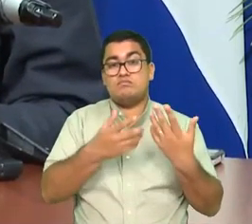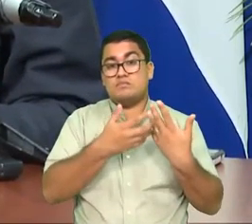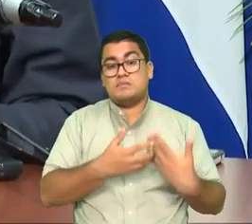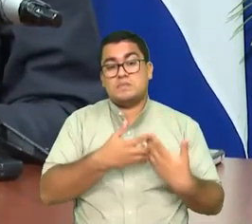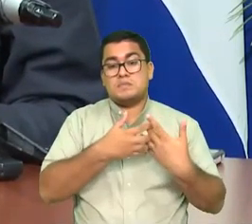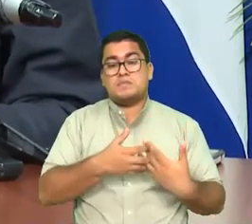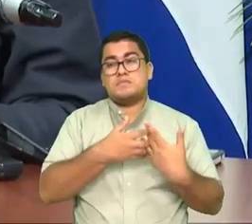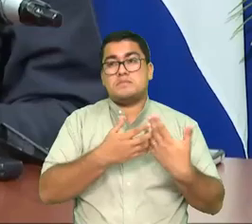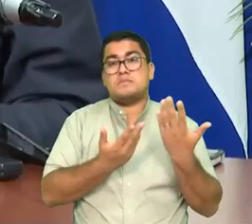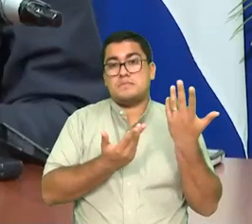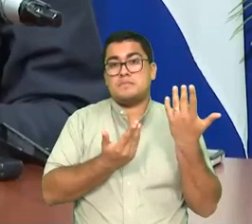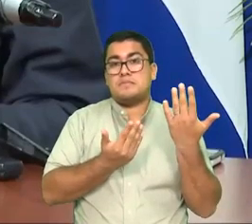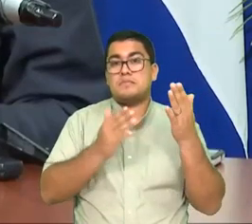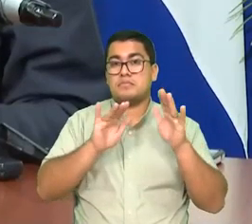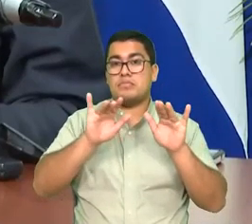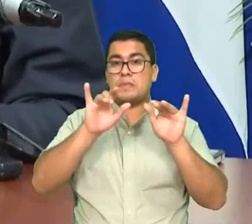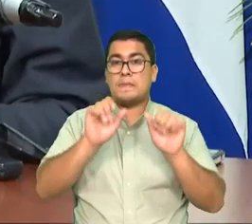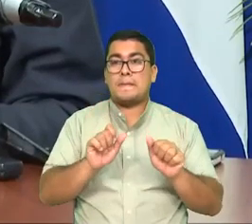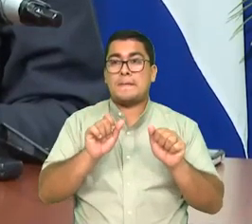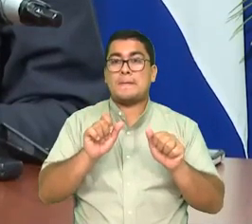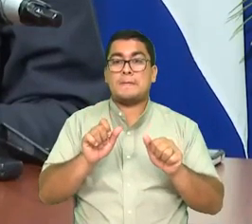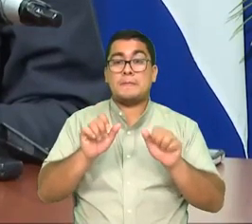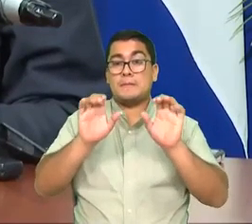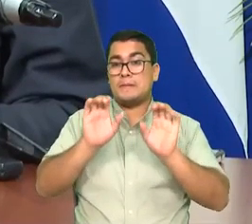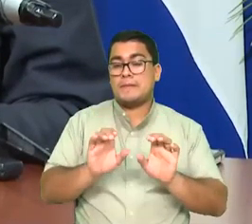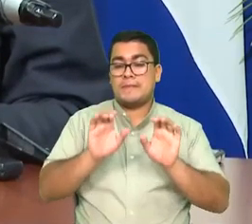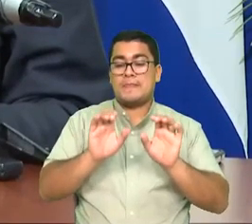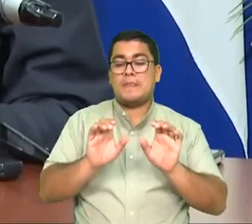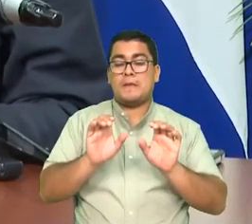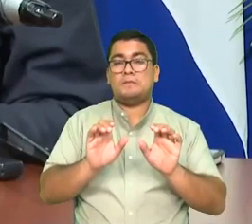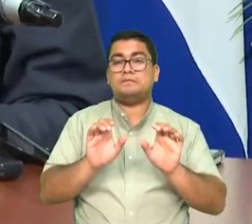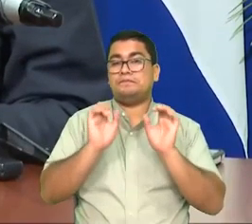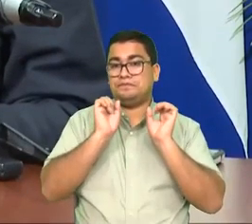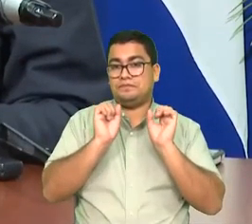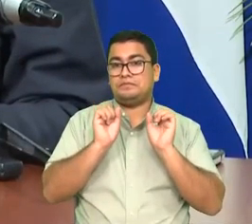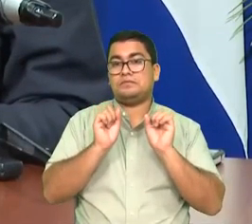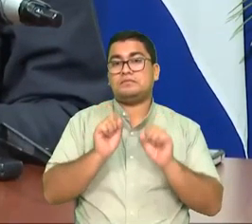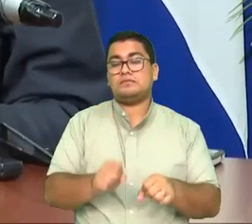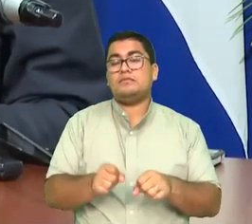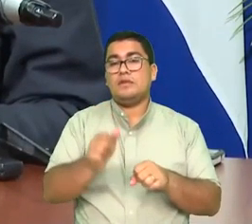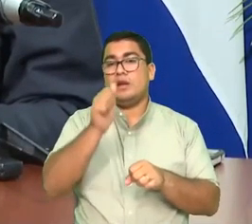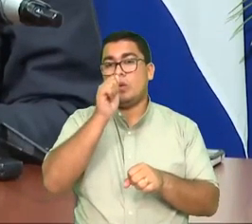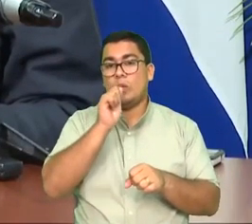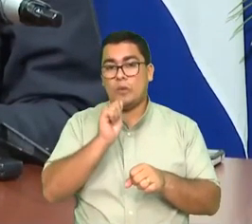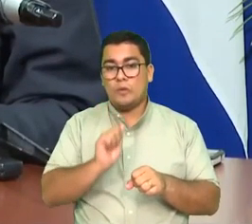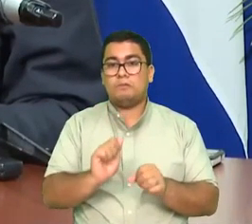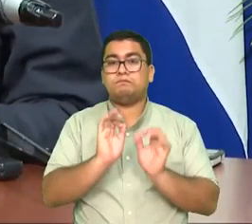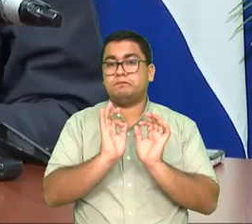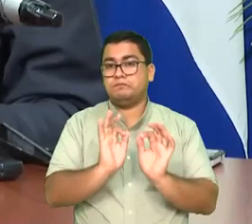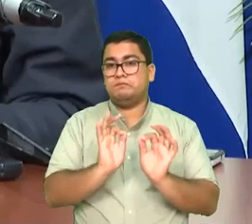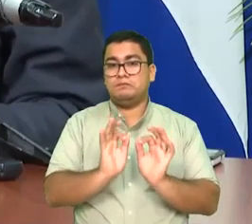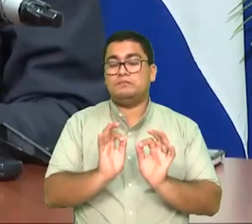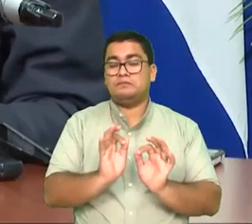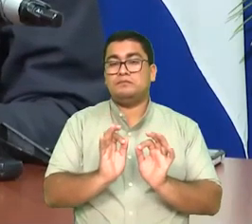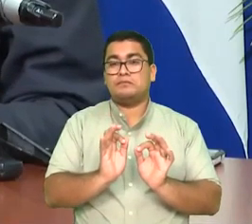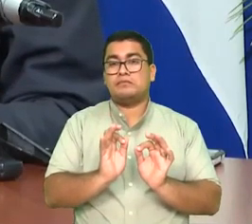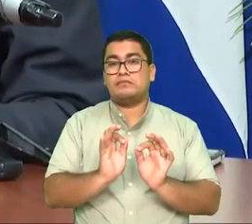que esperamos ya a las primeras horas de la tarde estar prácticamente restableciendo el servicio a través